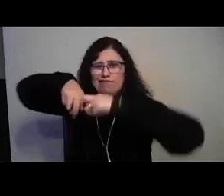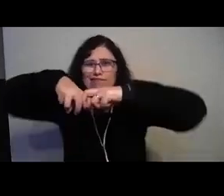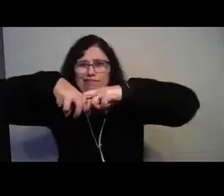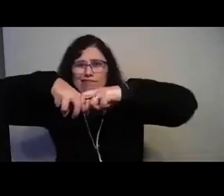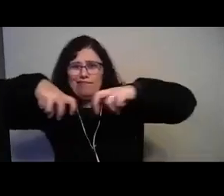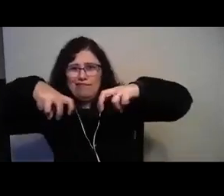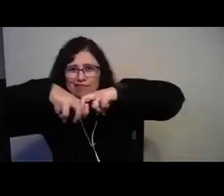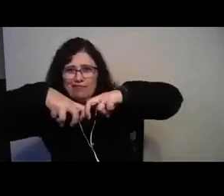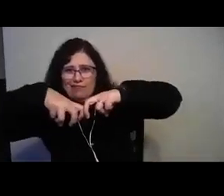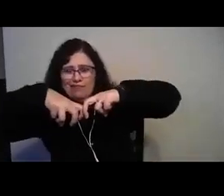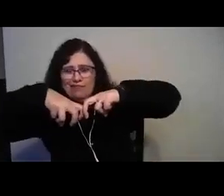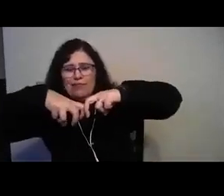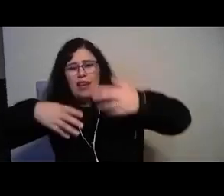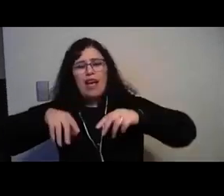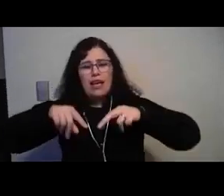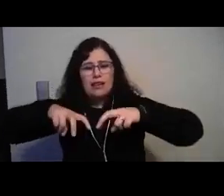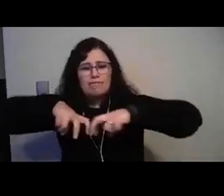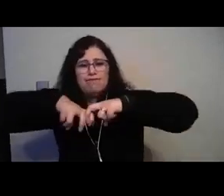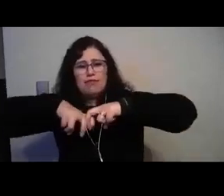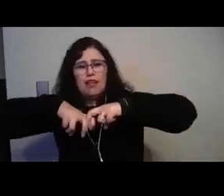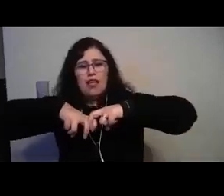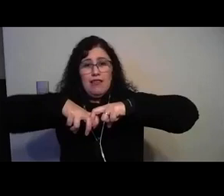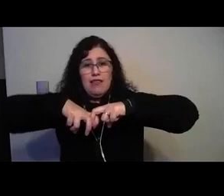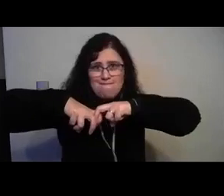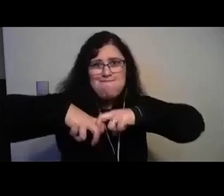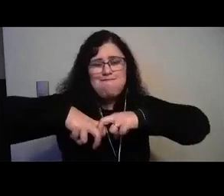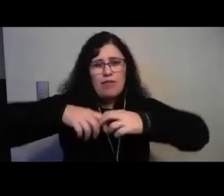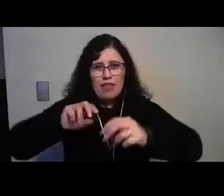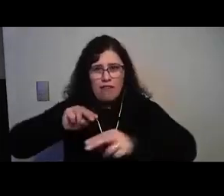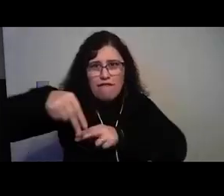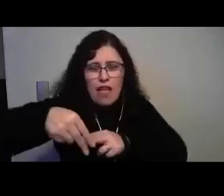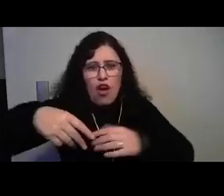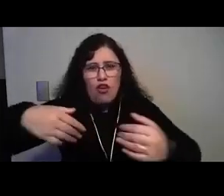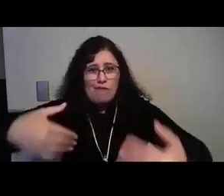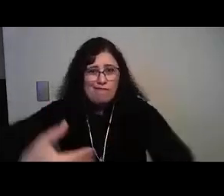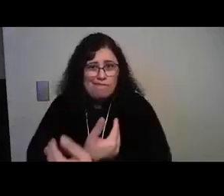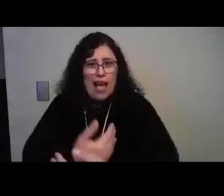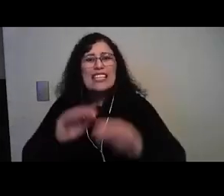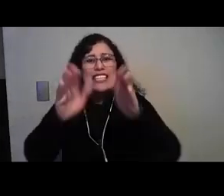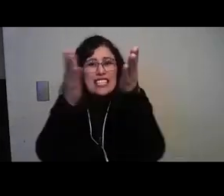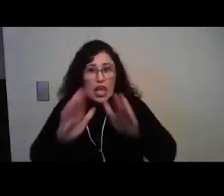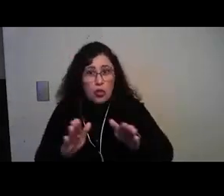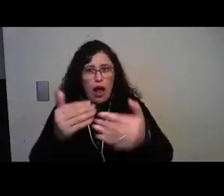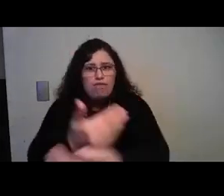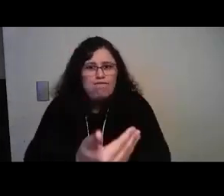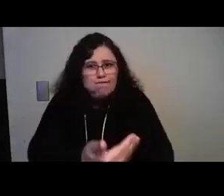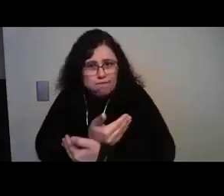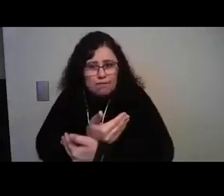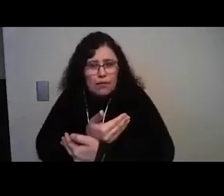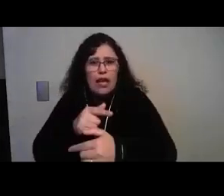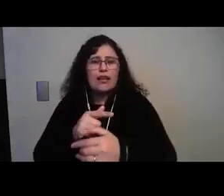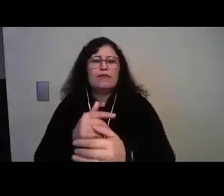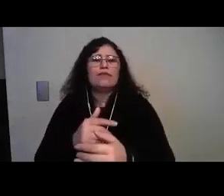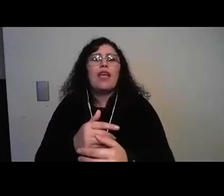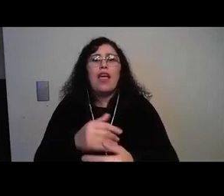entre la pierna izquierda y derecha, y apoya fuerte, ¿cierto? Y después lo abraza desde la cintura. Y desde ahí usted echa su cuerpo hacia atrás y